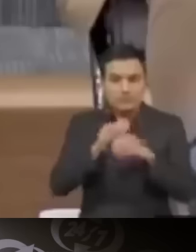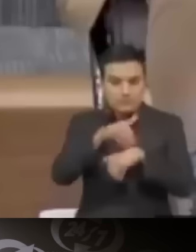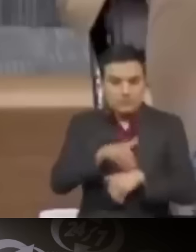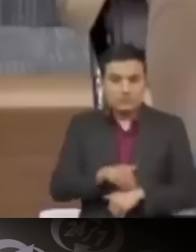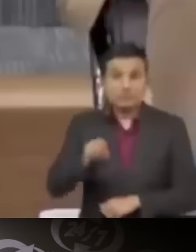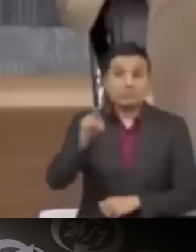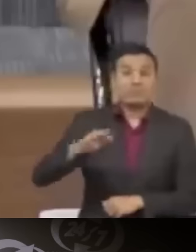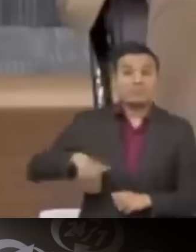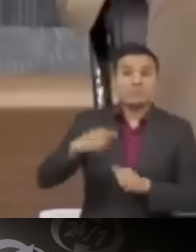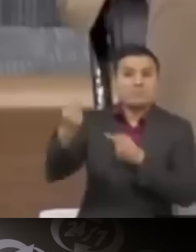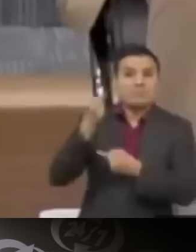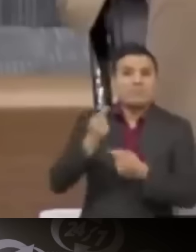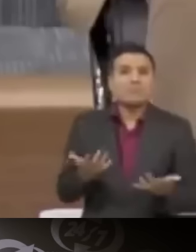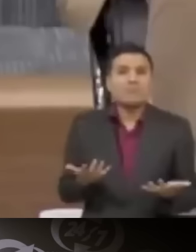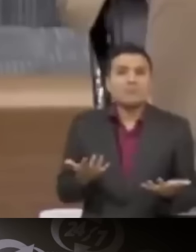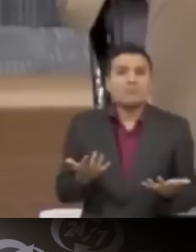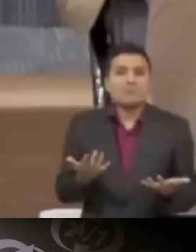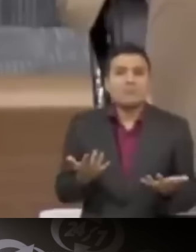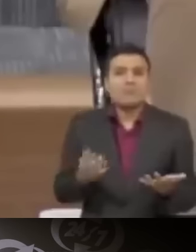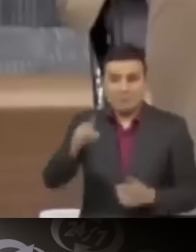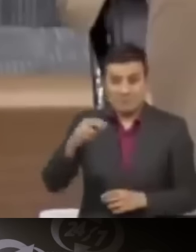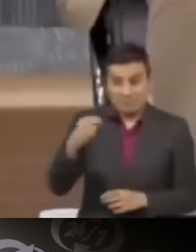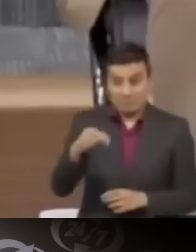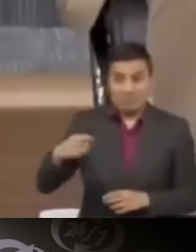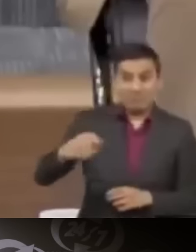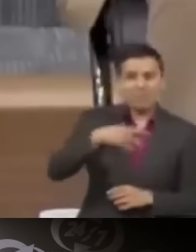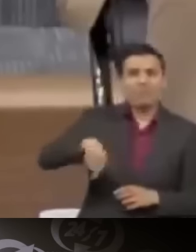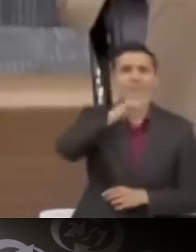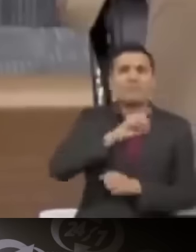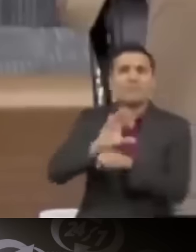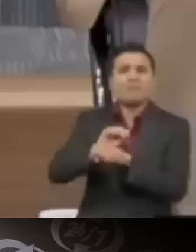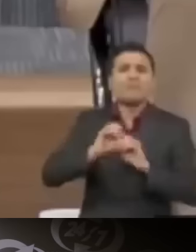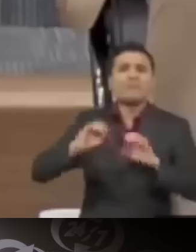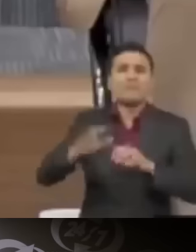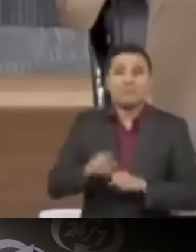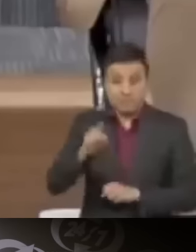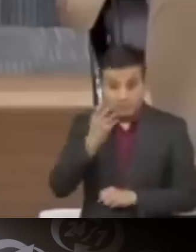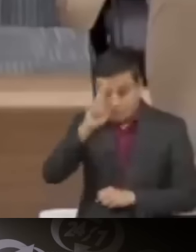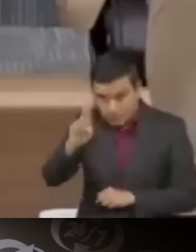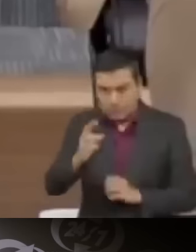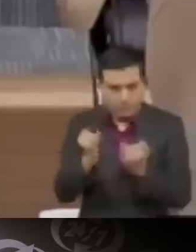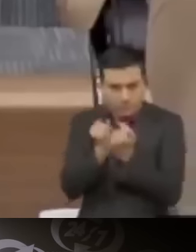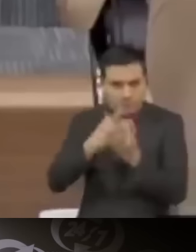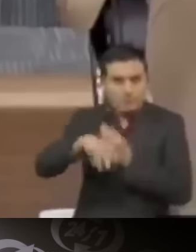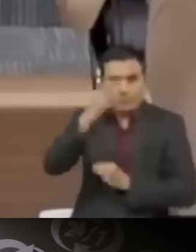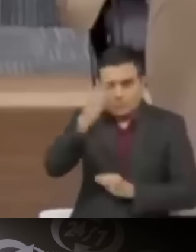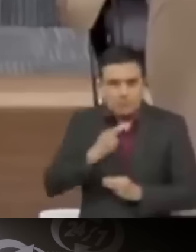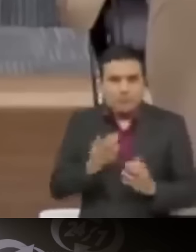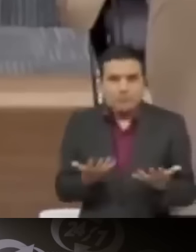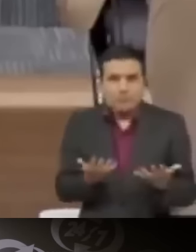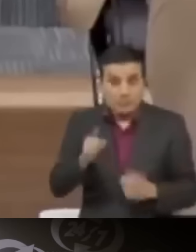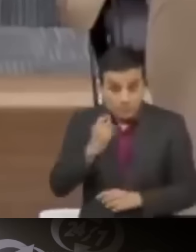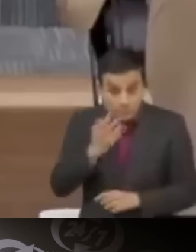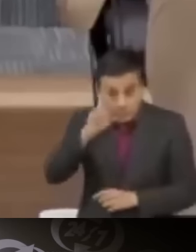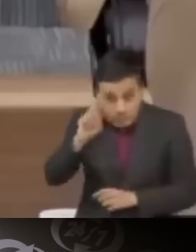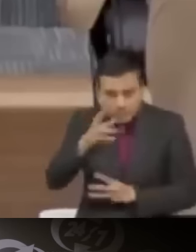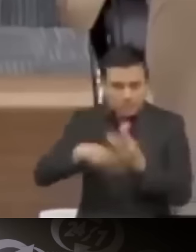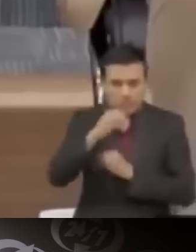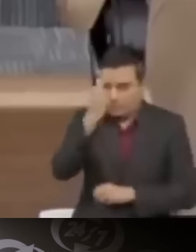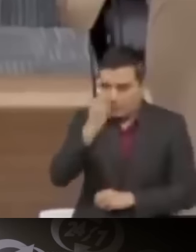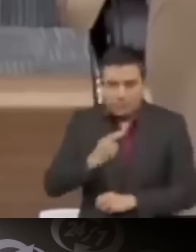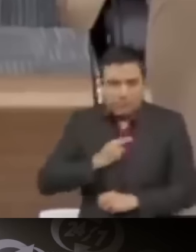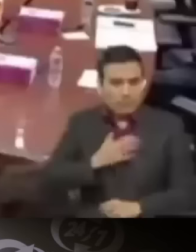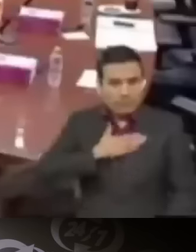no voy a aceptar es que se me insulte, lo que yo no voy a aceptar es epítetos y se le deje correr. Si pides respeto, dalo. Si pides respeto, dalo. Es un